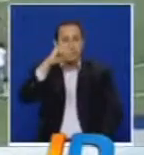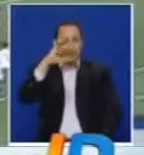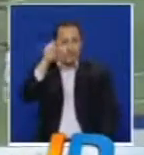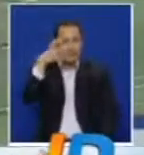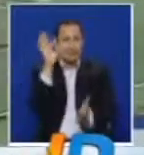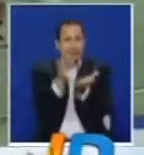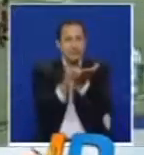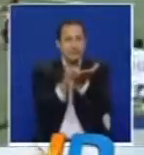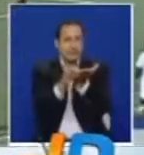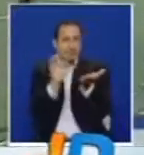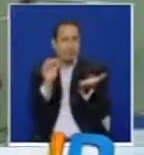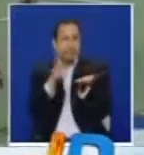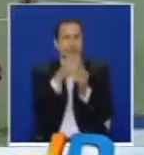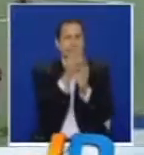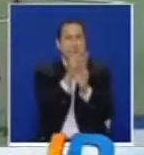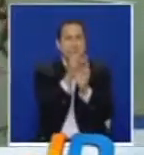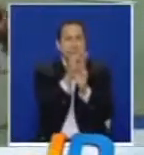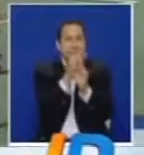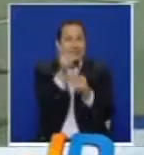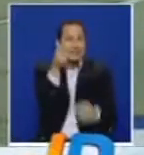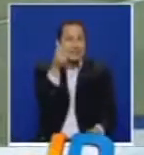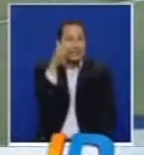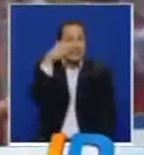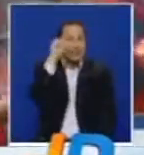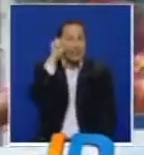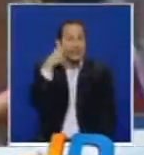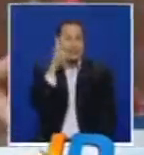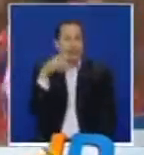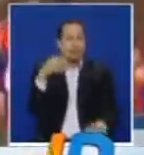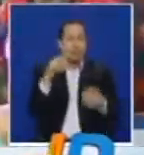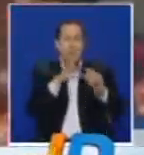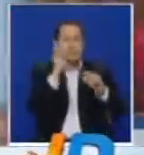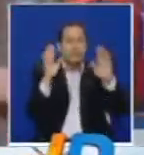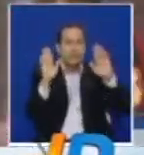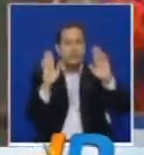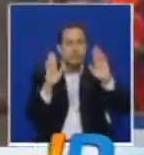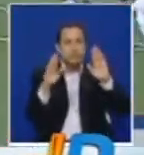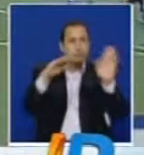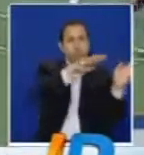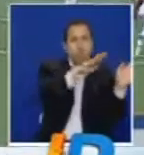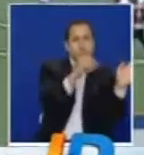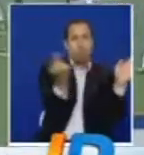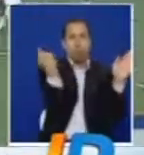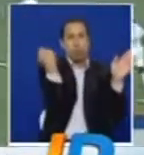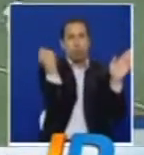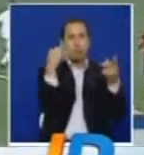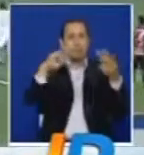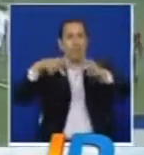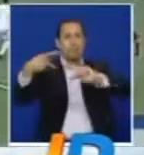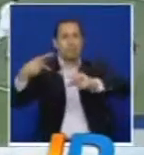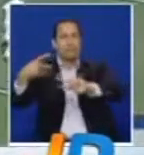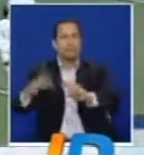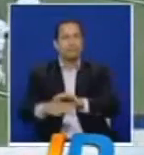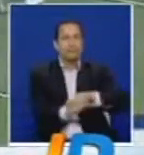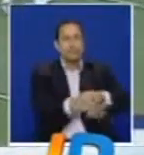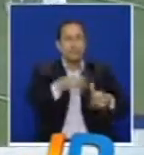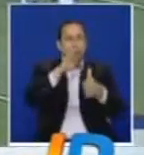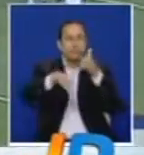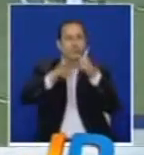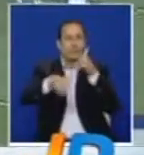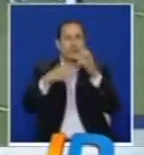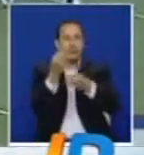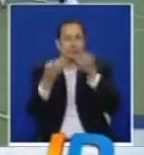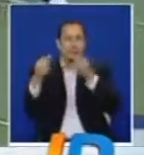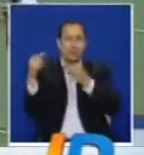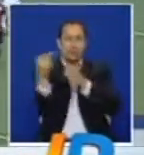penal que ilusionó al Itagüí con el triunfo. Remata y engaña al portero, que se lanzó al otro costado. La sentencia final llegaría con